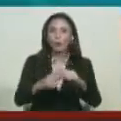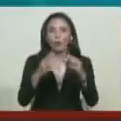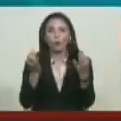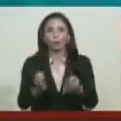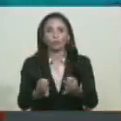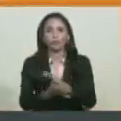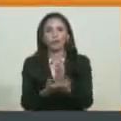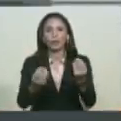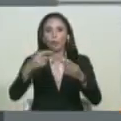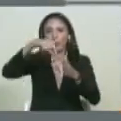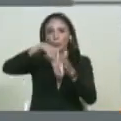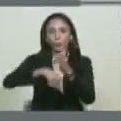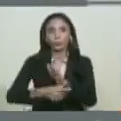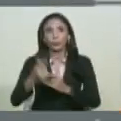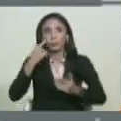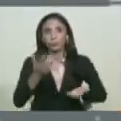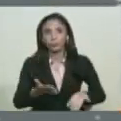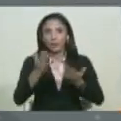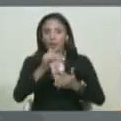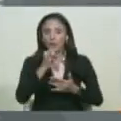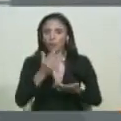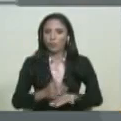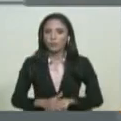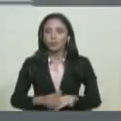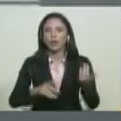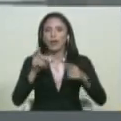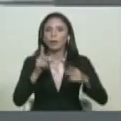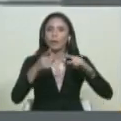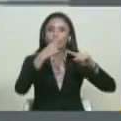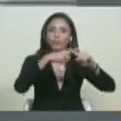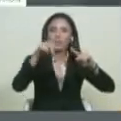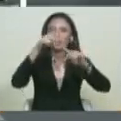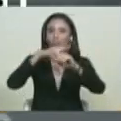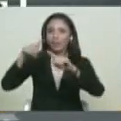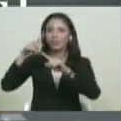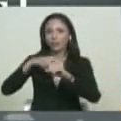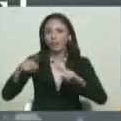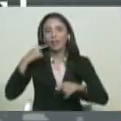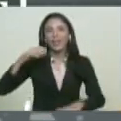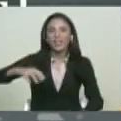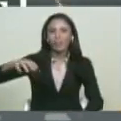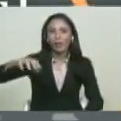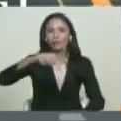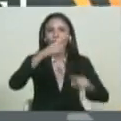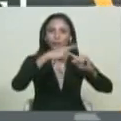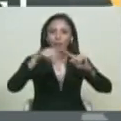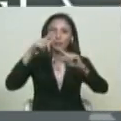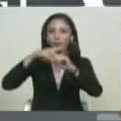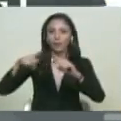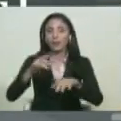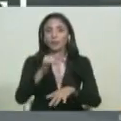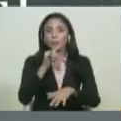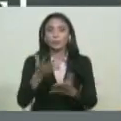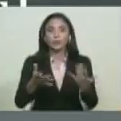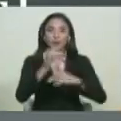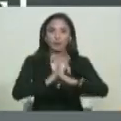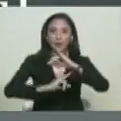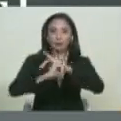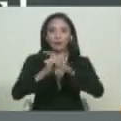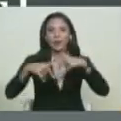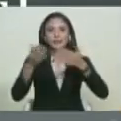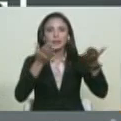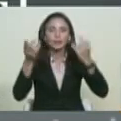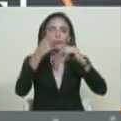de la magnitud. Es por eso, pues, que hay algunas diferencias desde el punto de vista de estaciones internacionales con nuestro